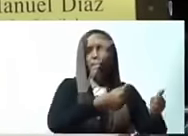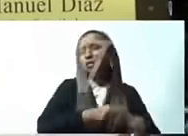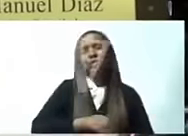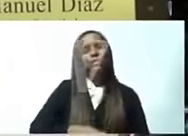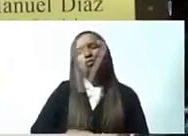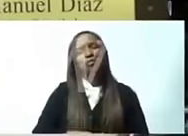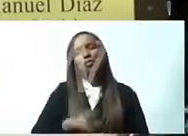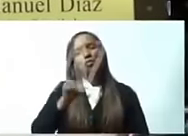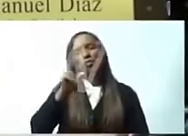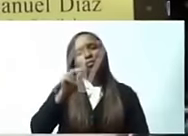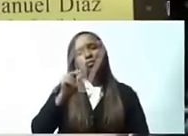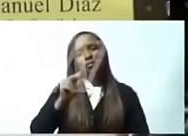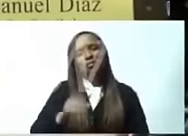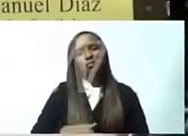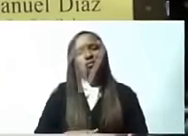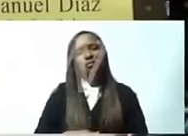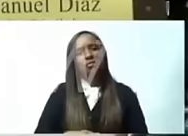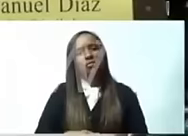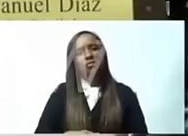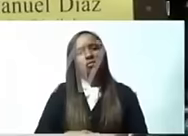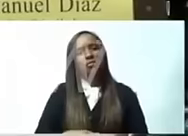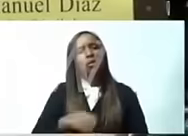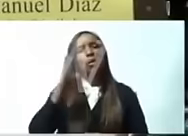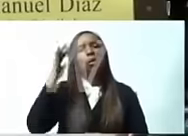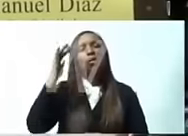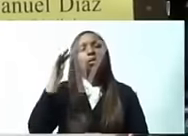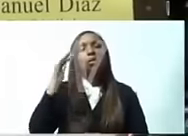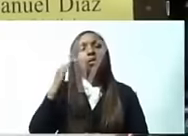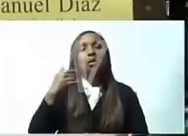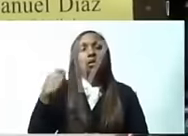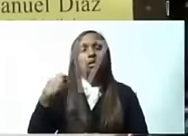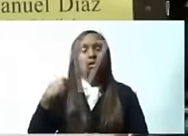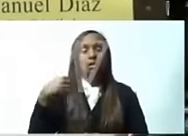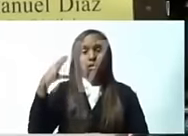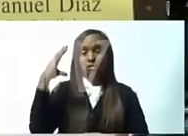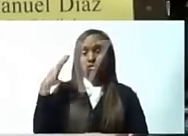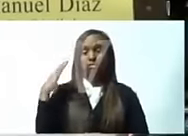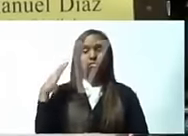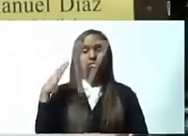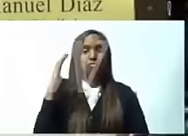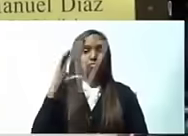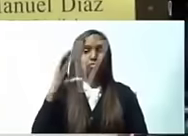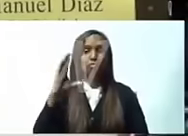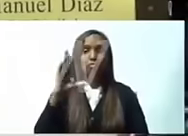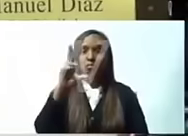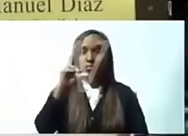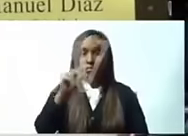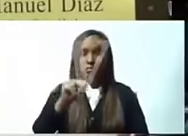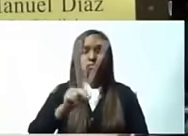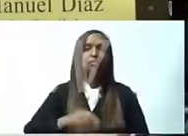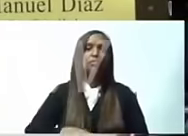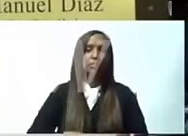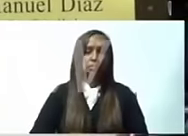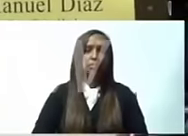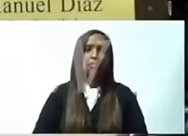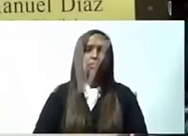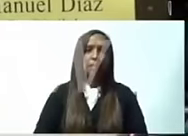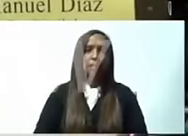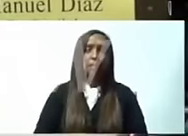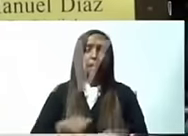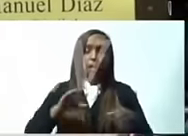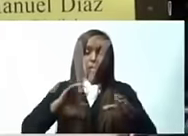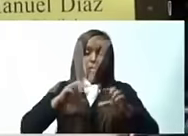organismo internacional con nuestro suelo y lo que tiene que ver con la problemática